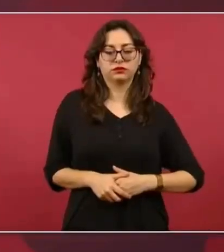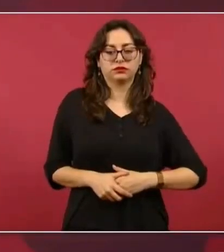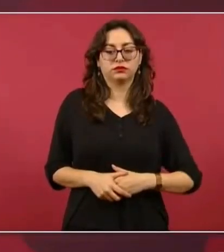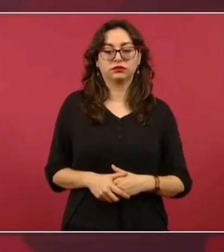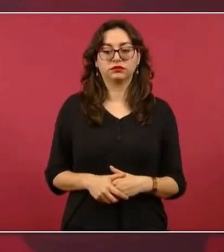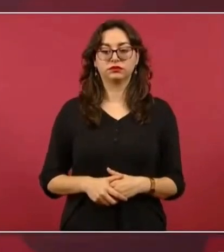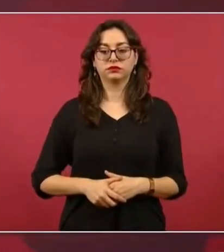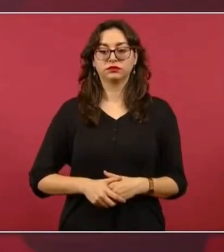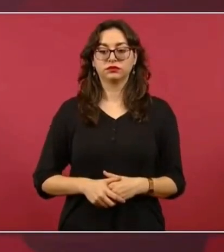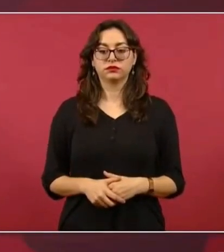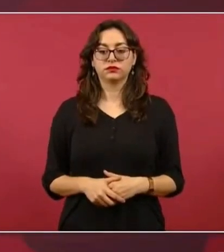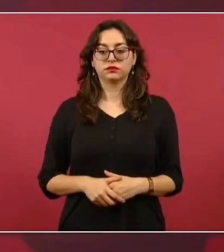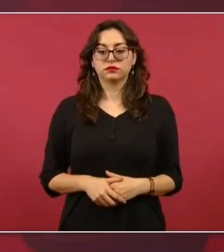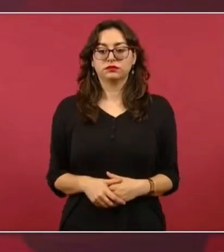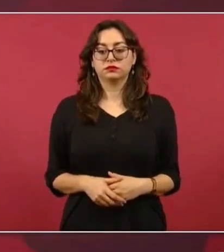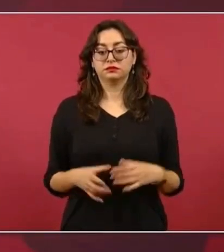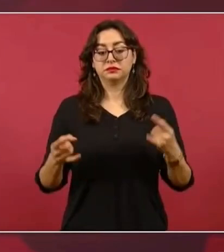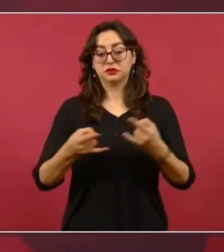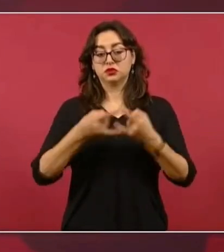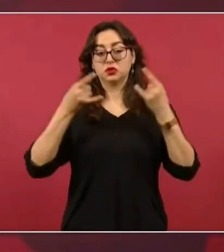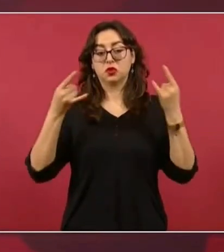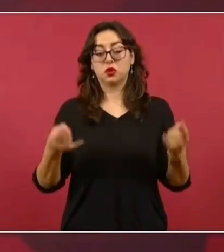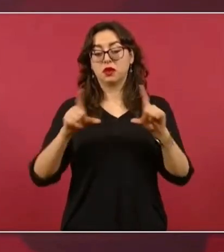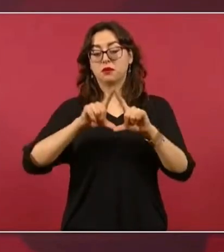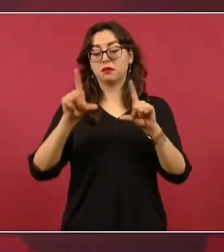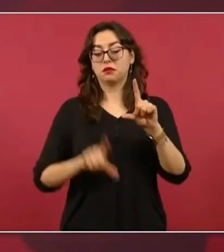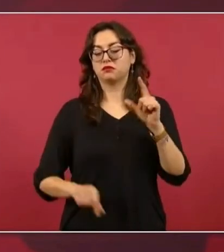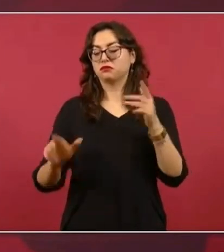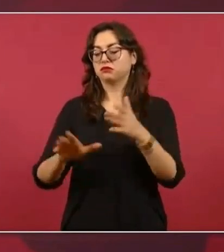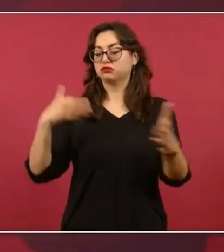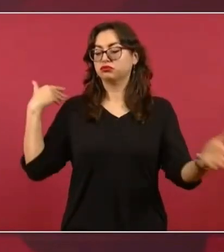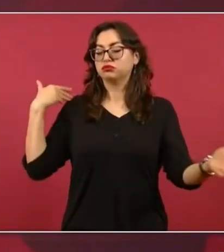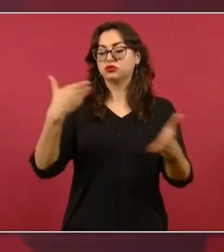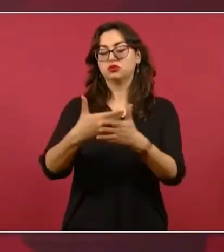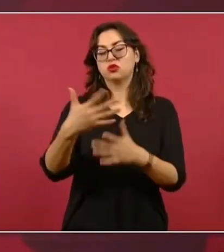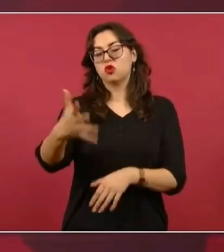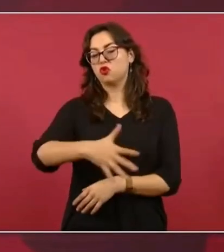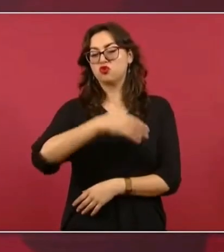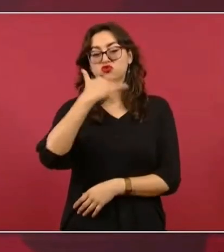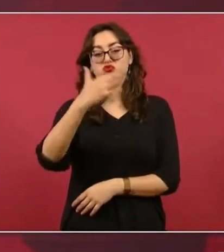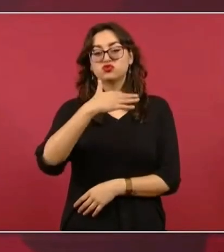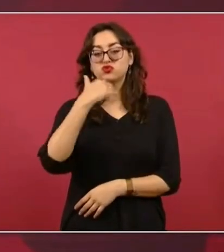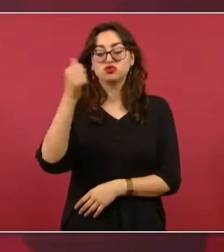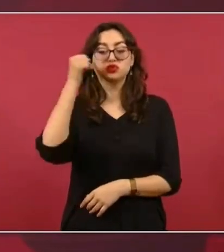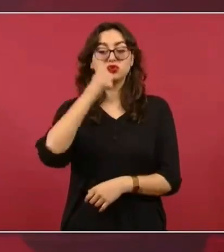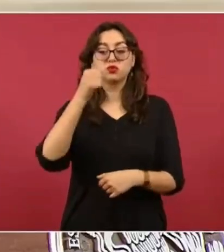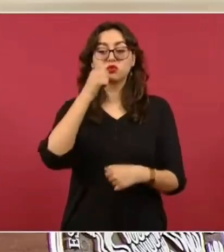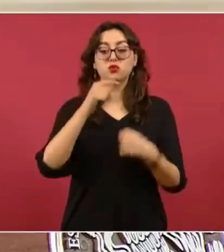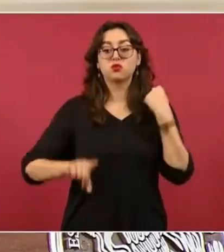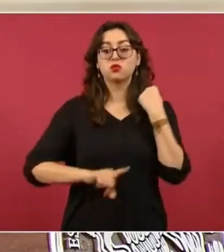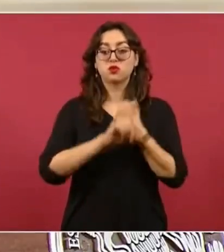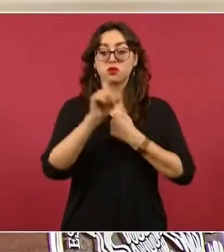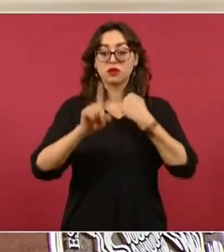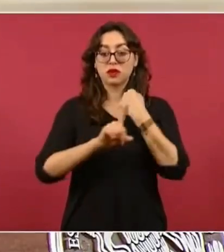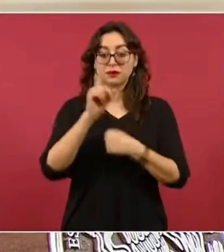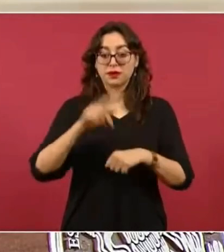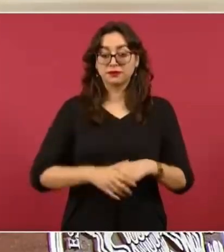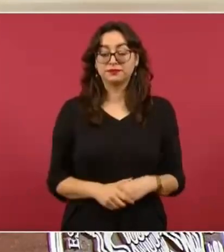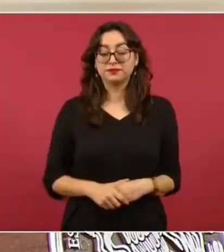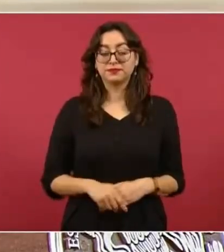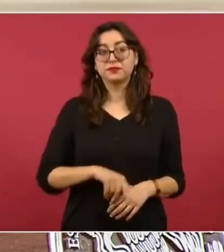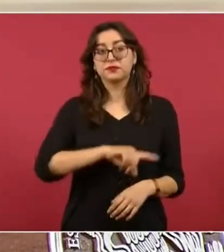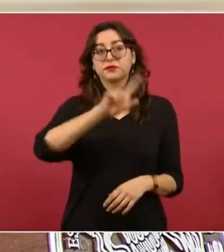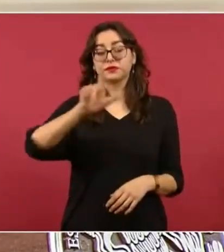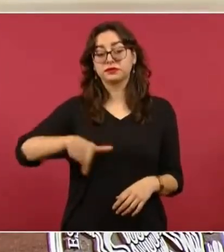Portegil decía entonces, en la época de Ruiz Cortines, que se había convertido la